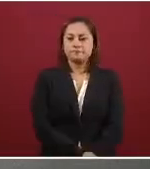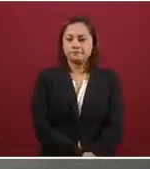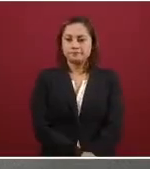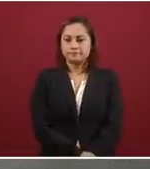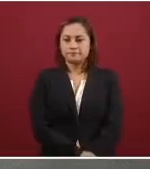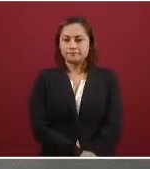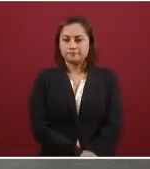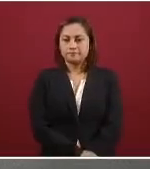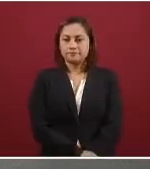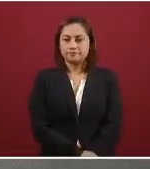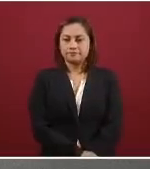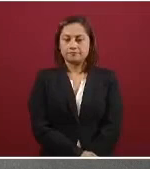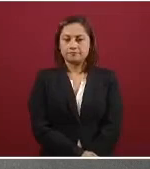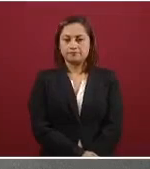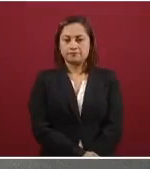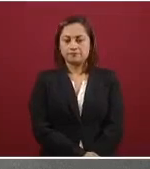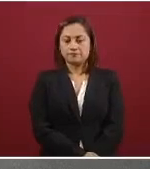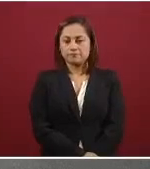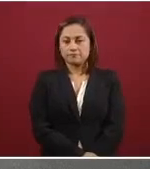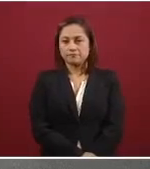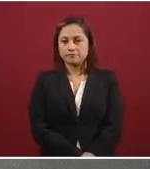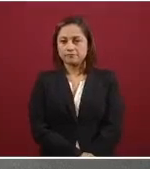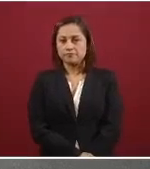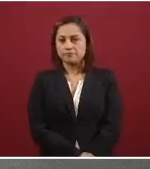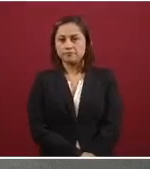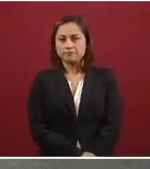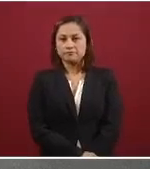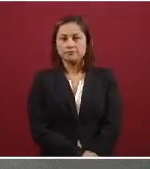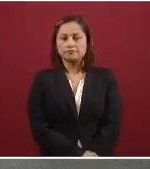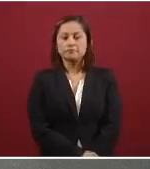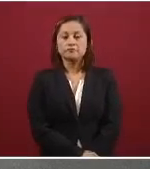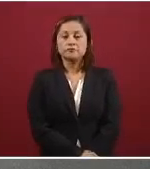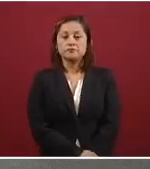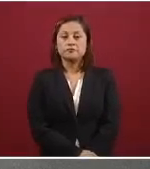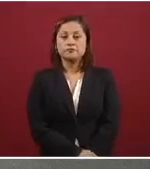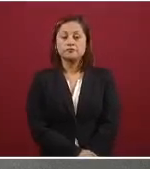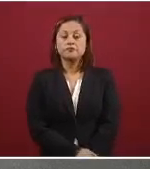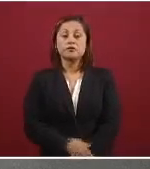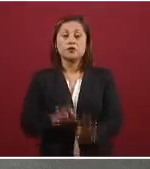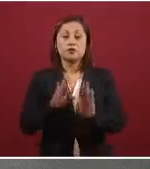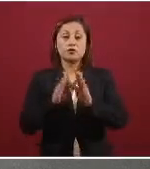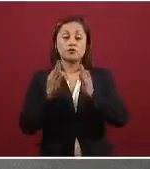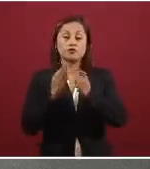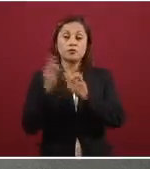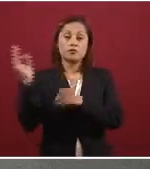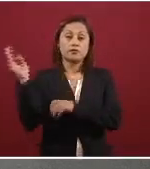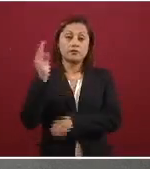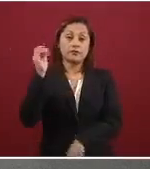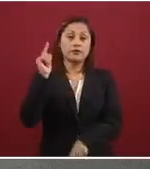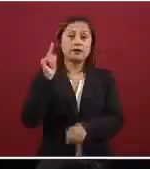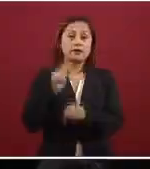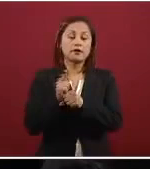Bajo el sistema federativo, los funcionarios públicos